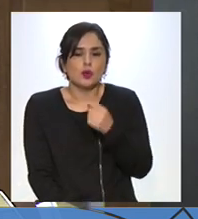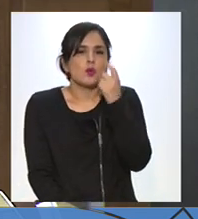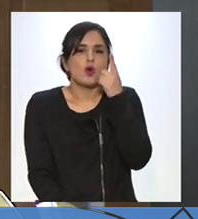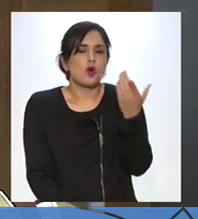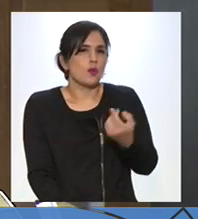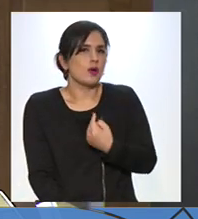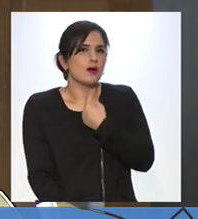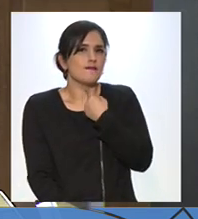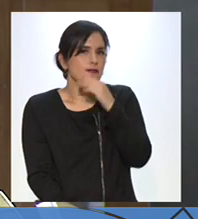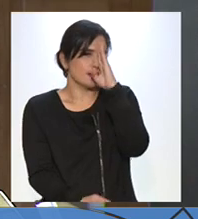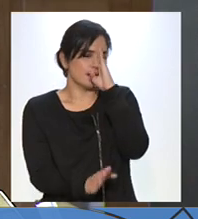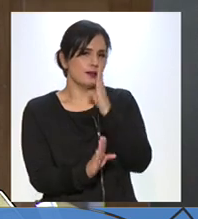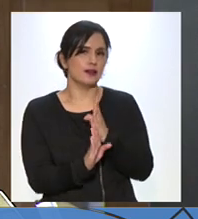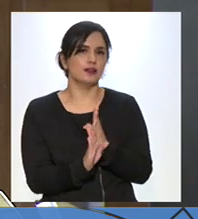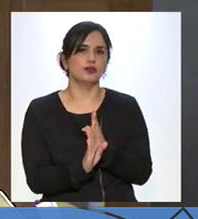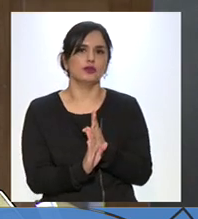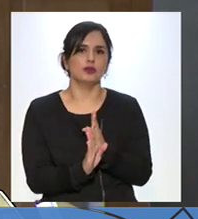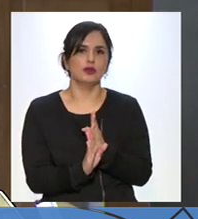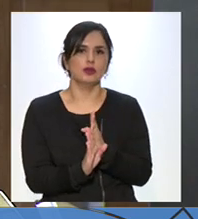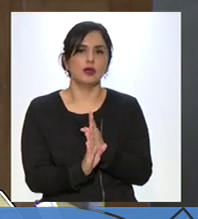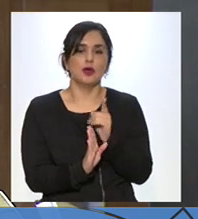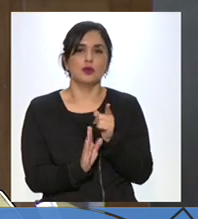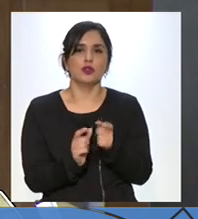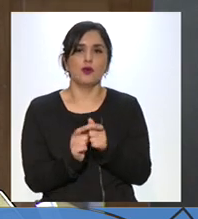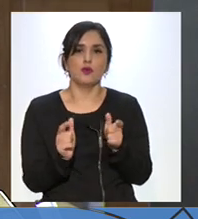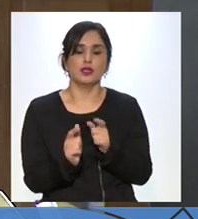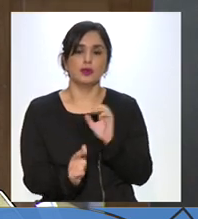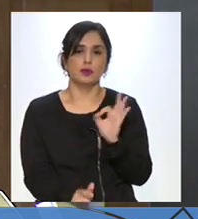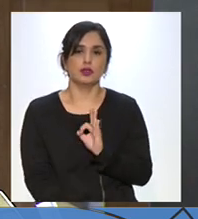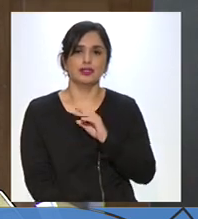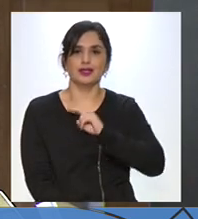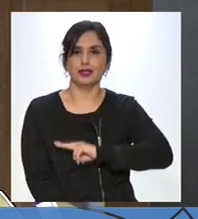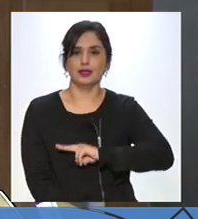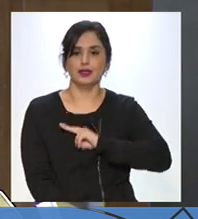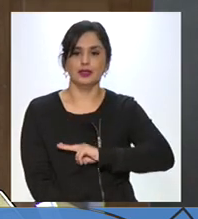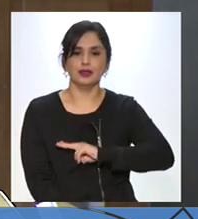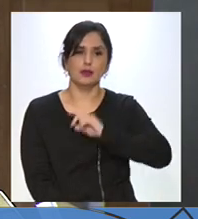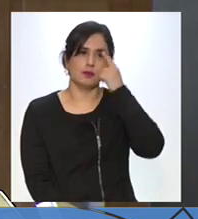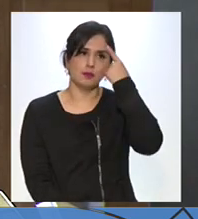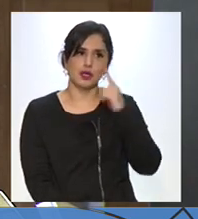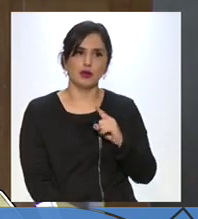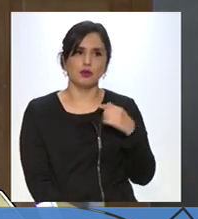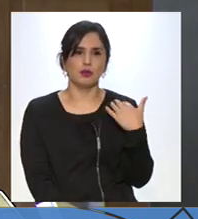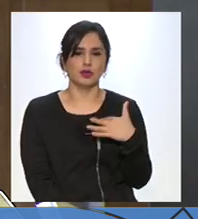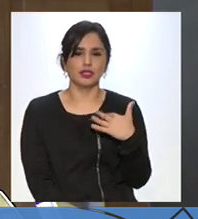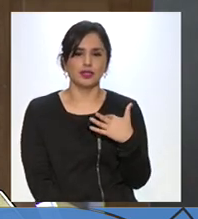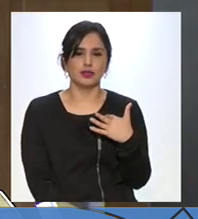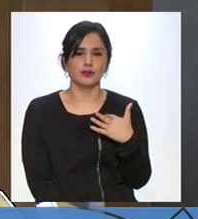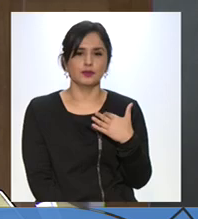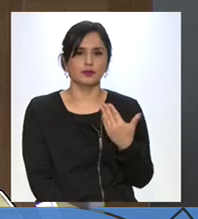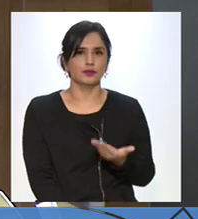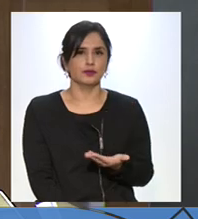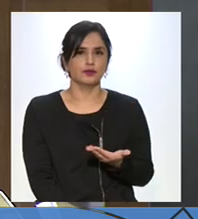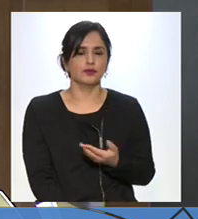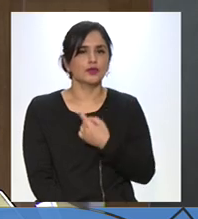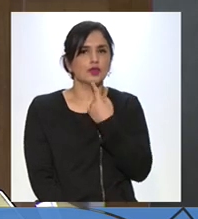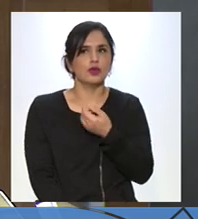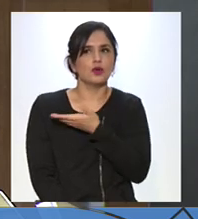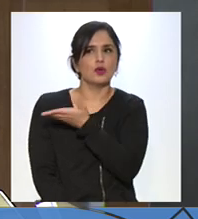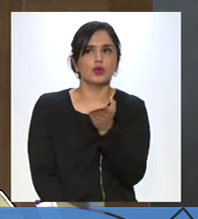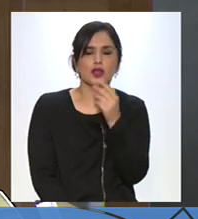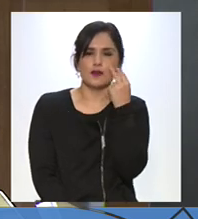efectos directos? Porque hablan que esto va a aumentar la tasa de interés, pero sería importante ver, presidente, qué es lo que ustedes